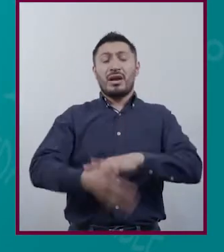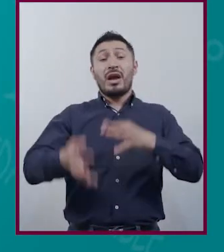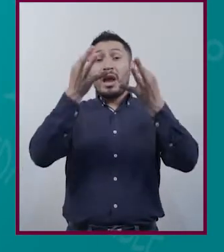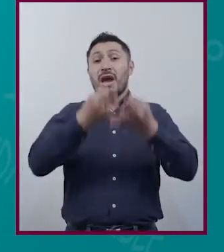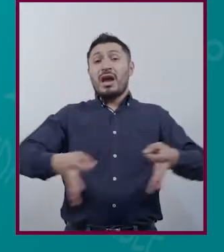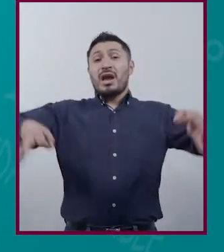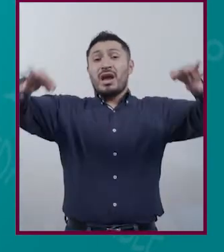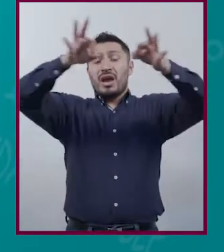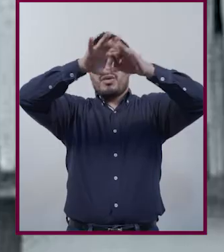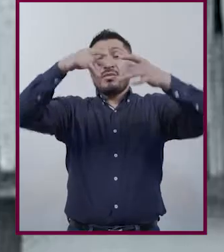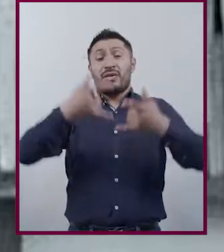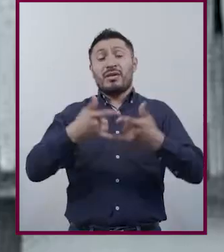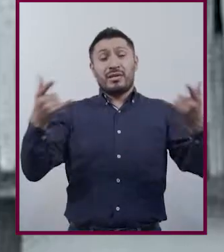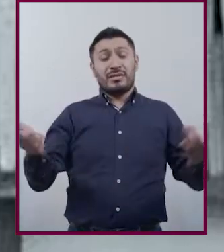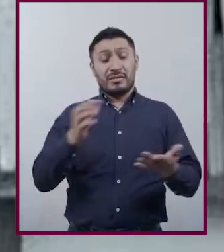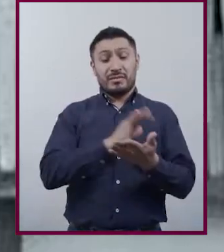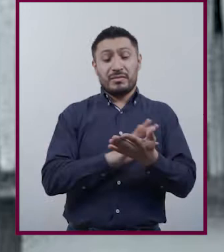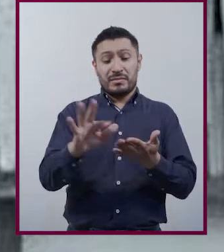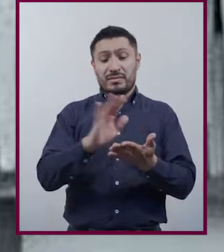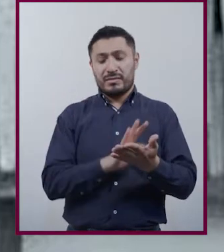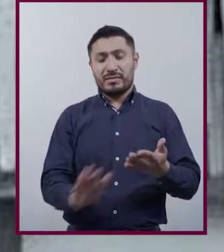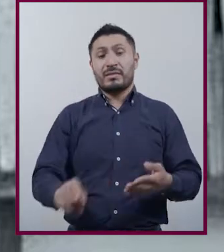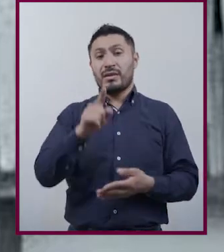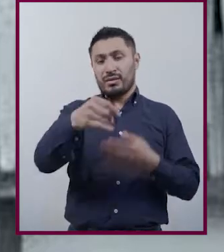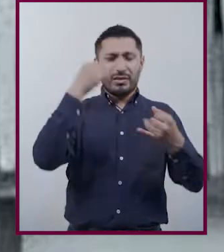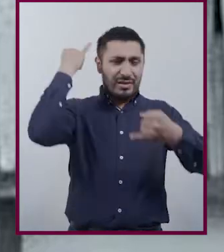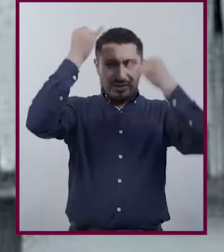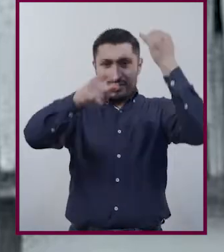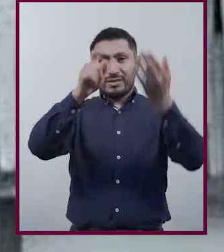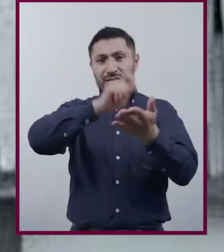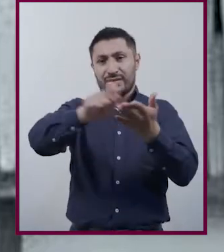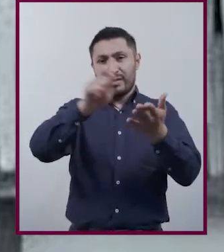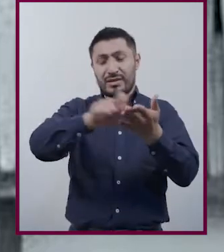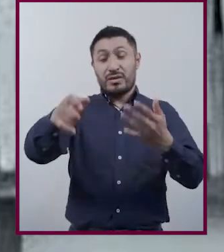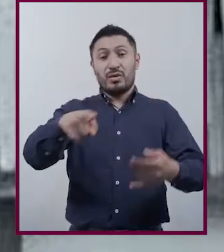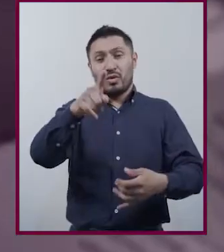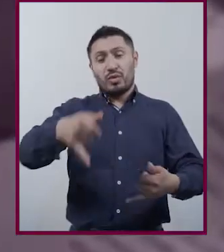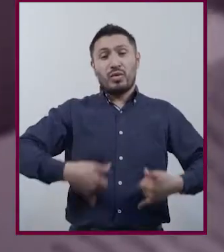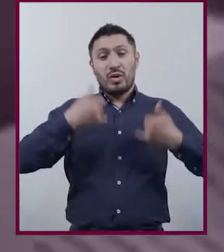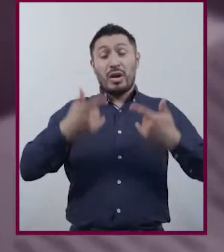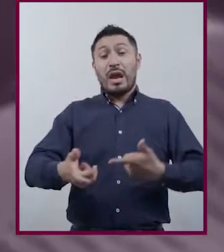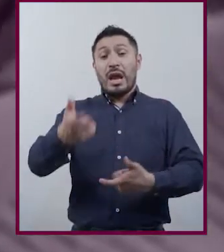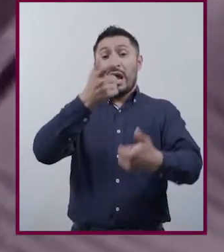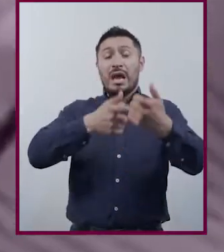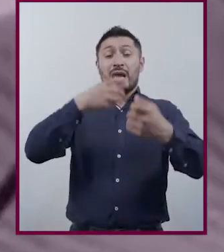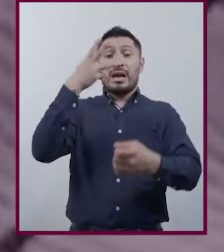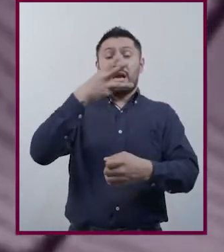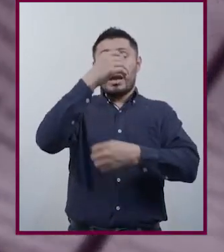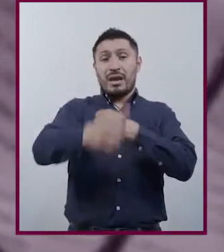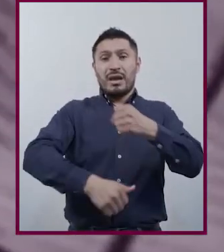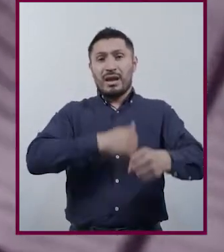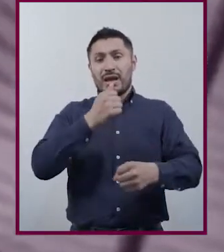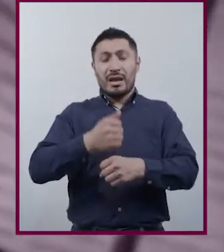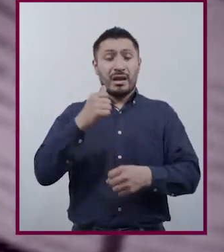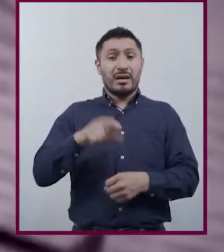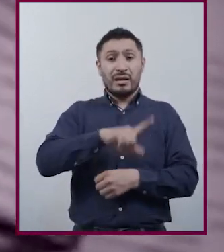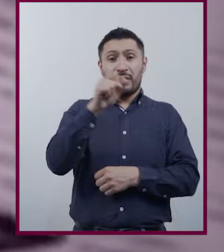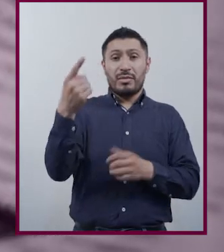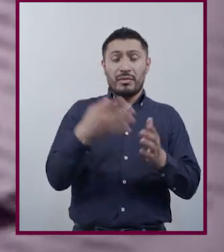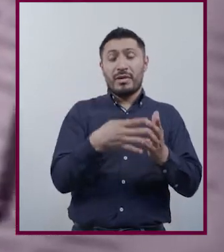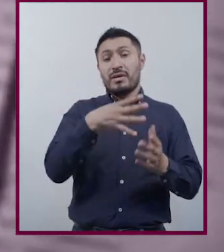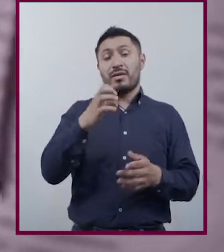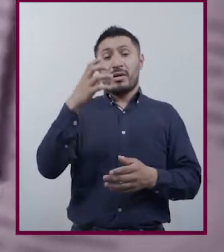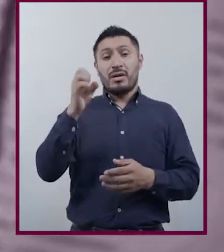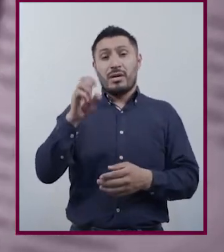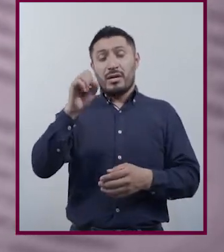clásico de nuestra literatura. ¿Te imaginas escribir un libro siendo así de joven y ganar 3 años después, en 1960,